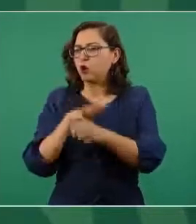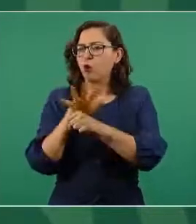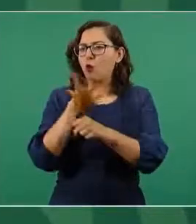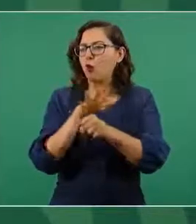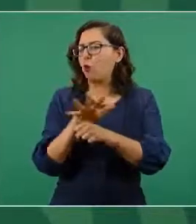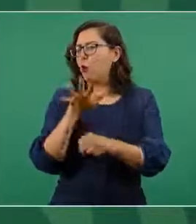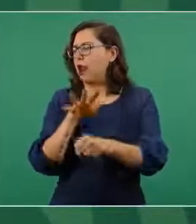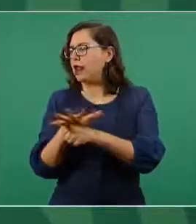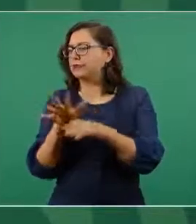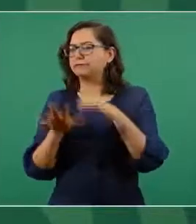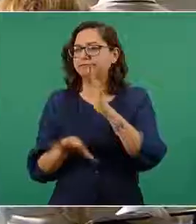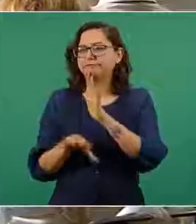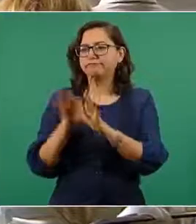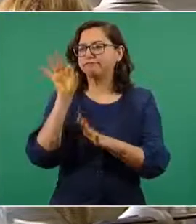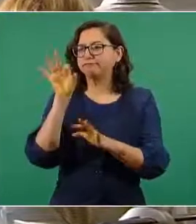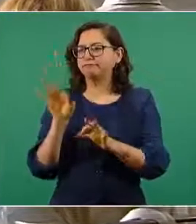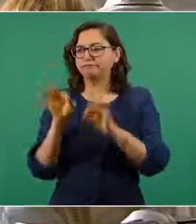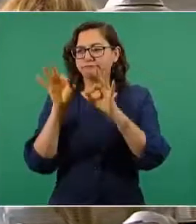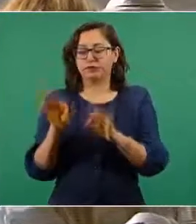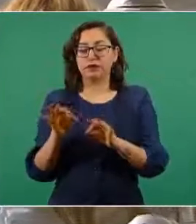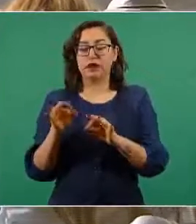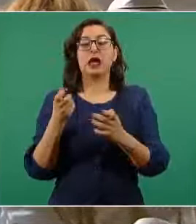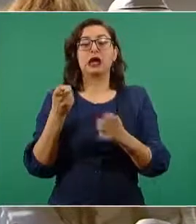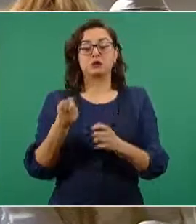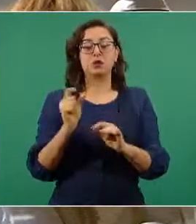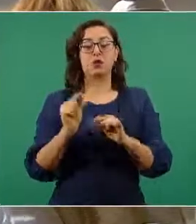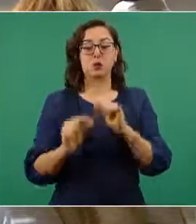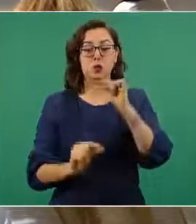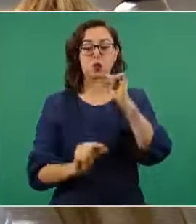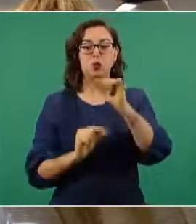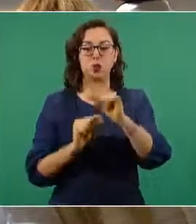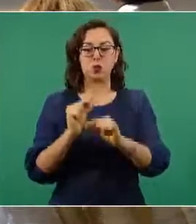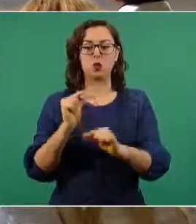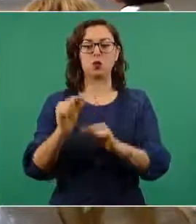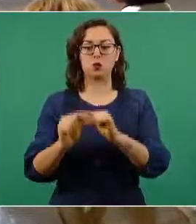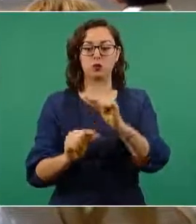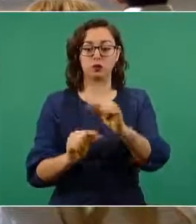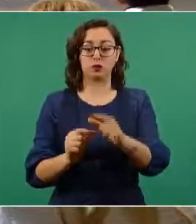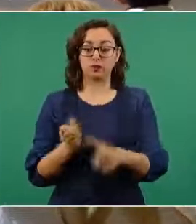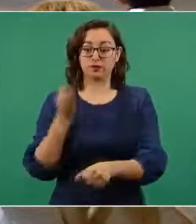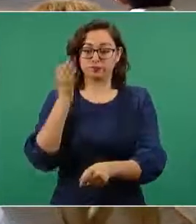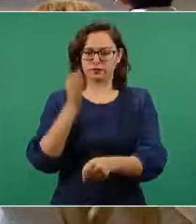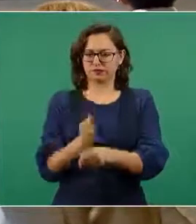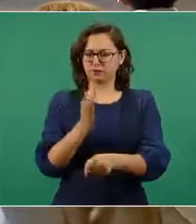llevando a cabo de manera gradual. No se prohíbe